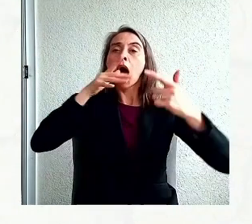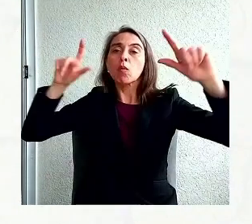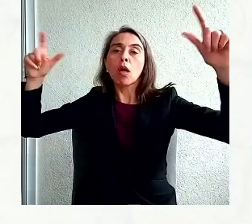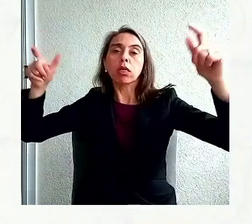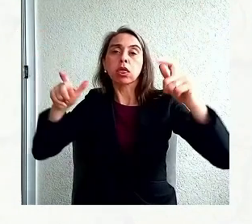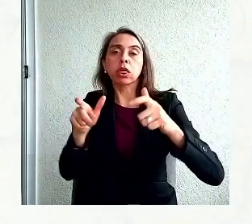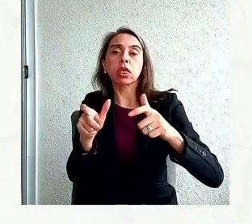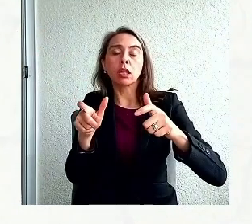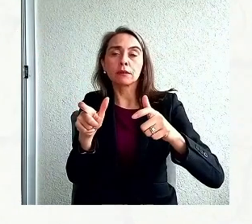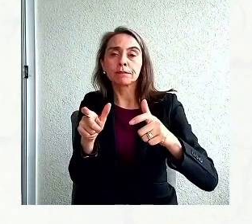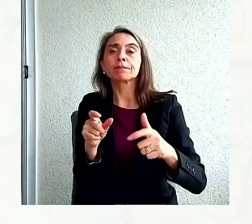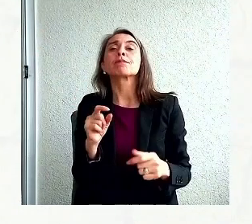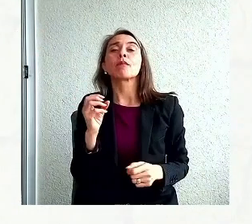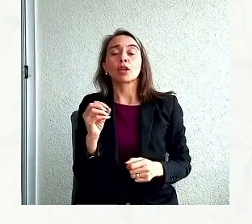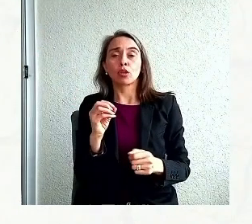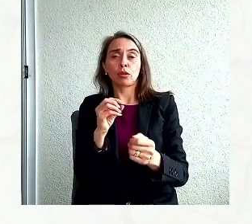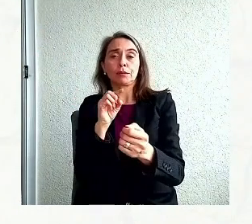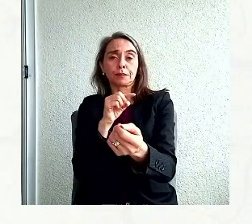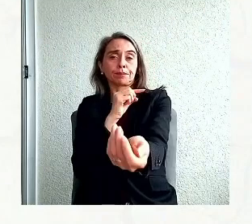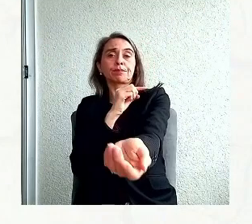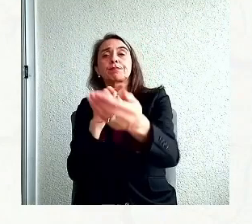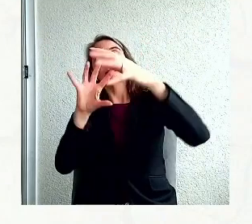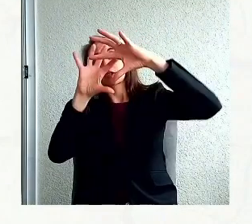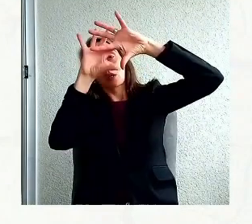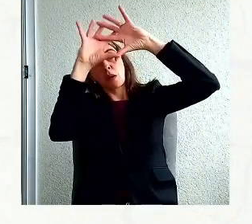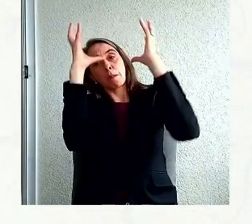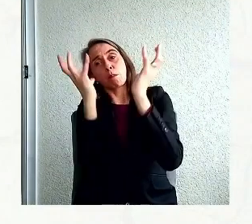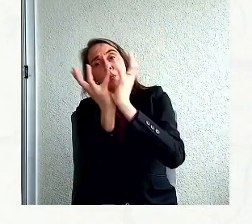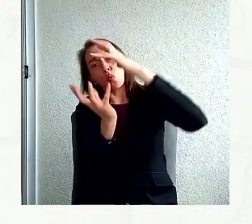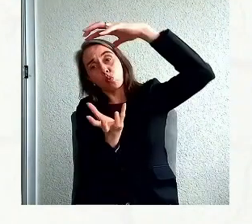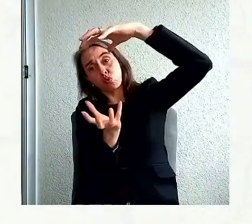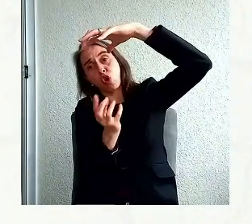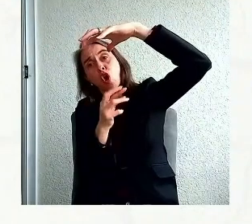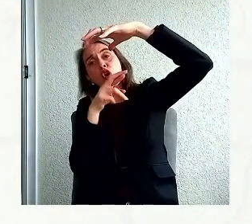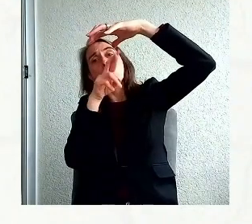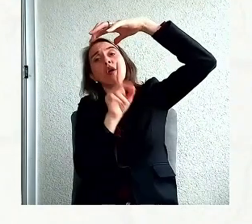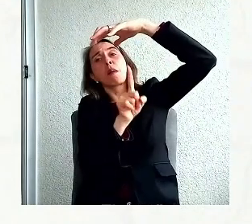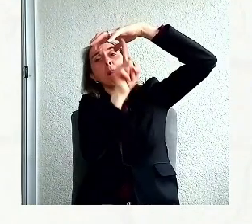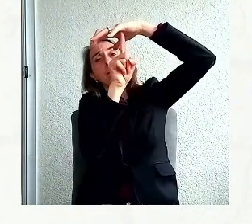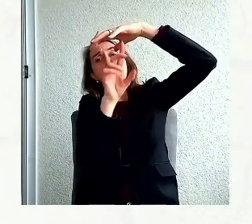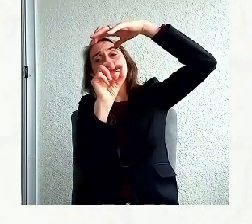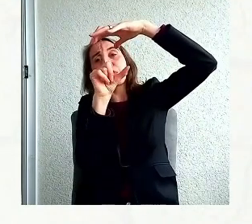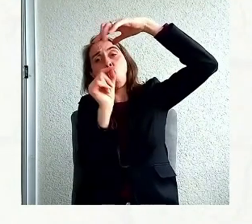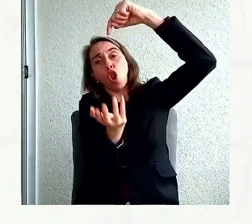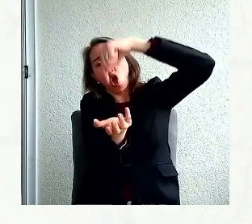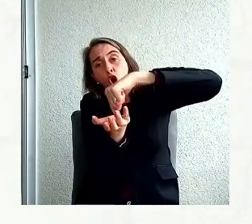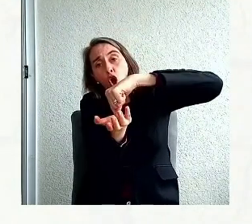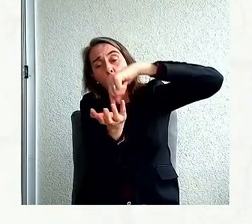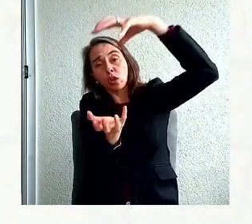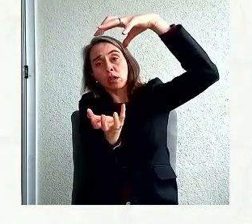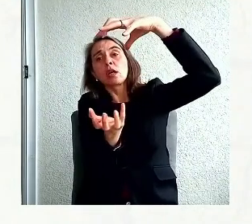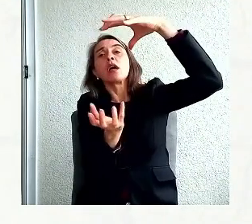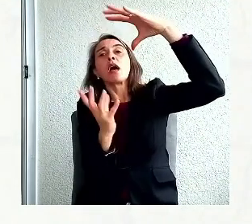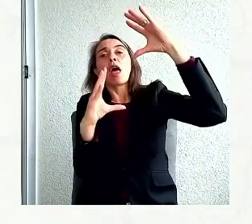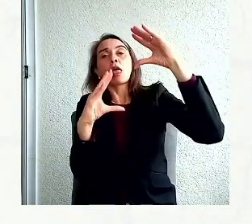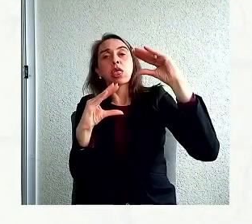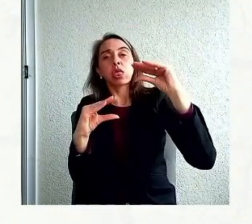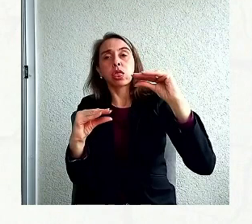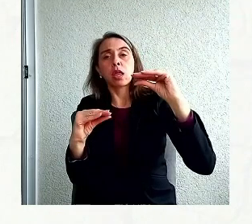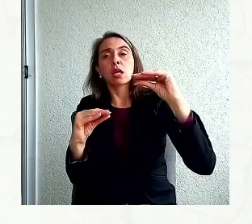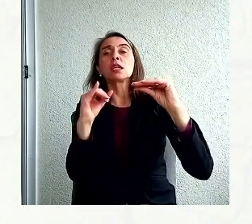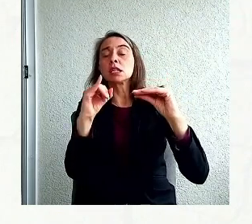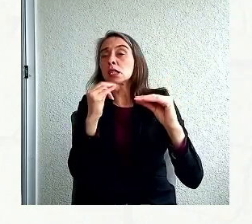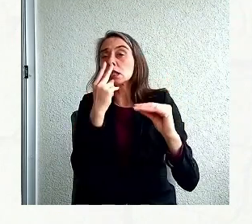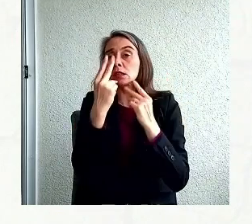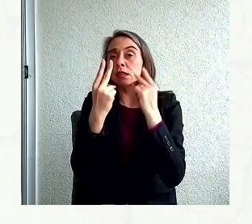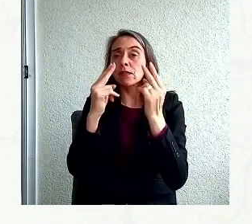un efecto común, es una situación que están viviendo, que se está observando en casi todos los glaciares y que también está afectando a los